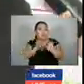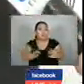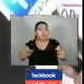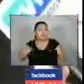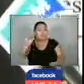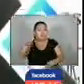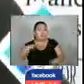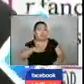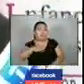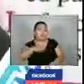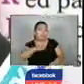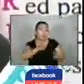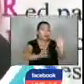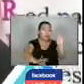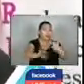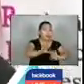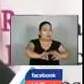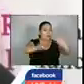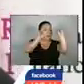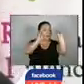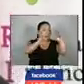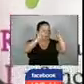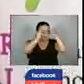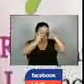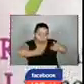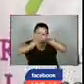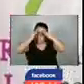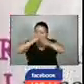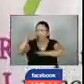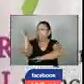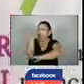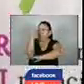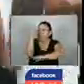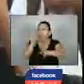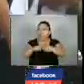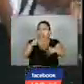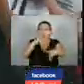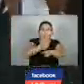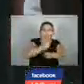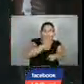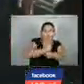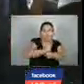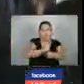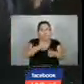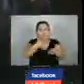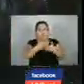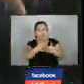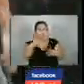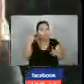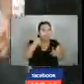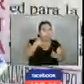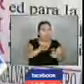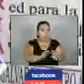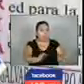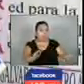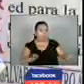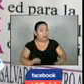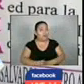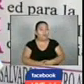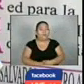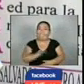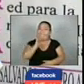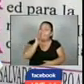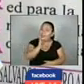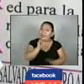que también hay temas que deben ser atendidos con urgencia, como los abusos sexuales en menores de edad. Es un tema